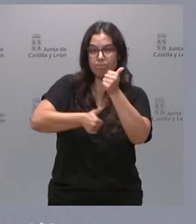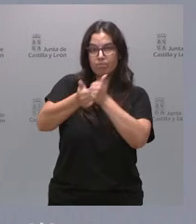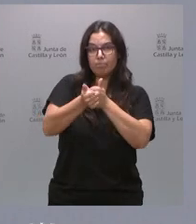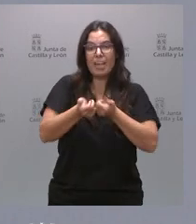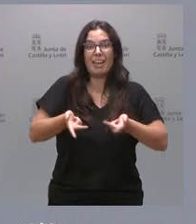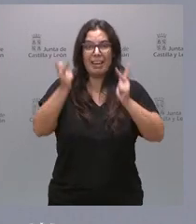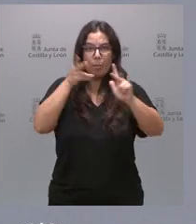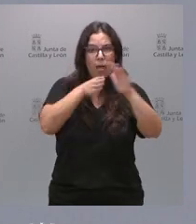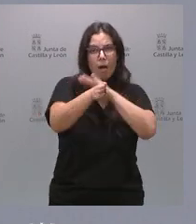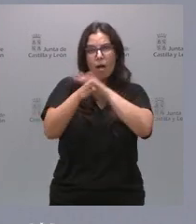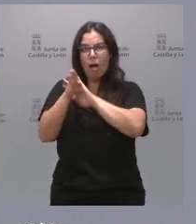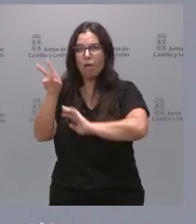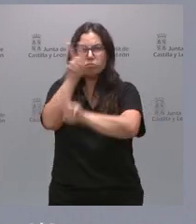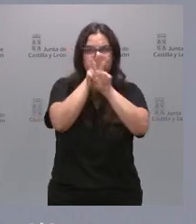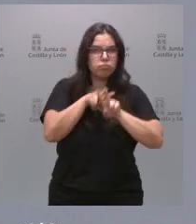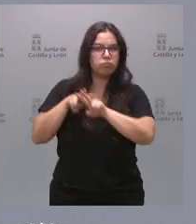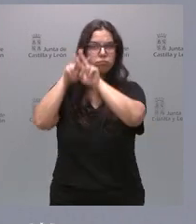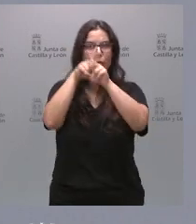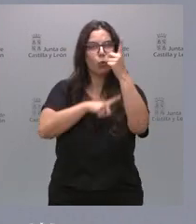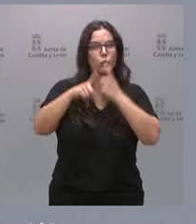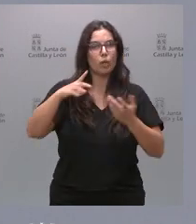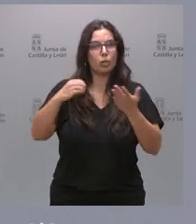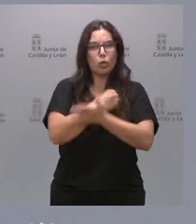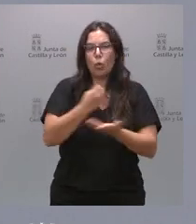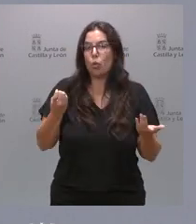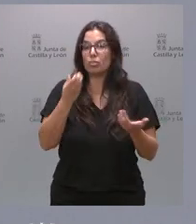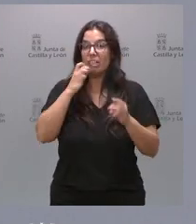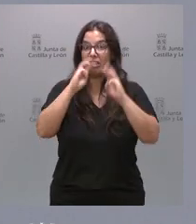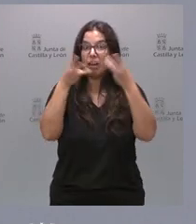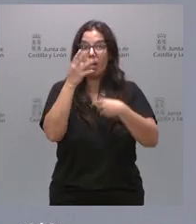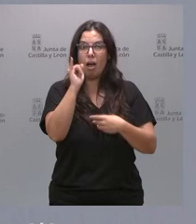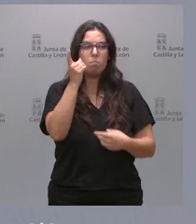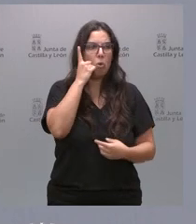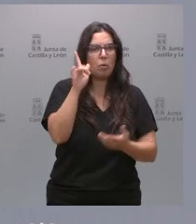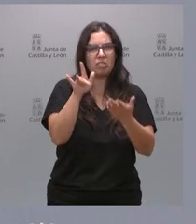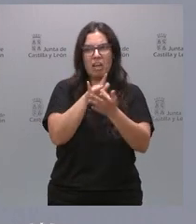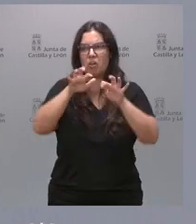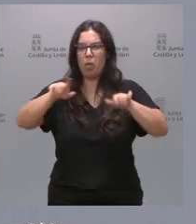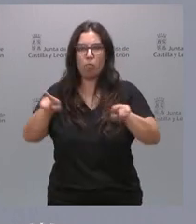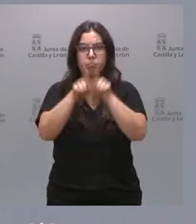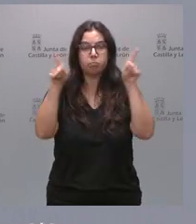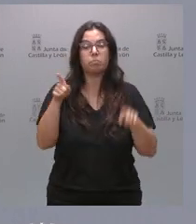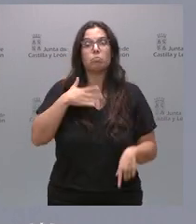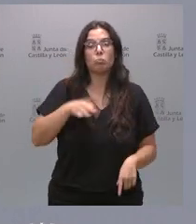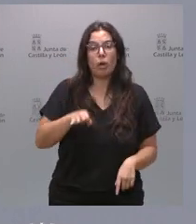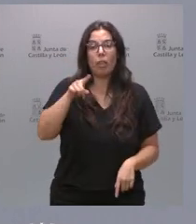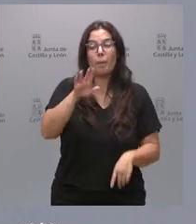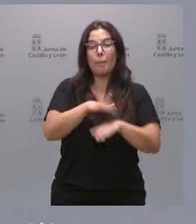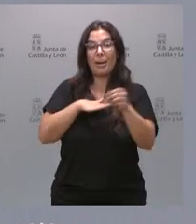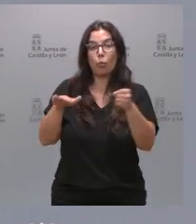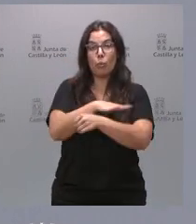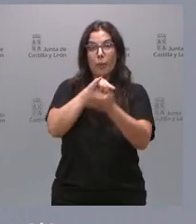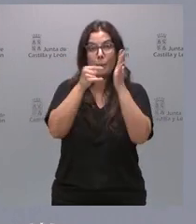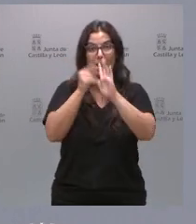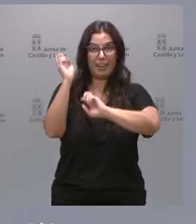información que se pueda poder Consultar con cualquier dispositivo con conexión a internet para financiar este plan de